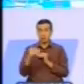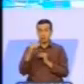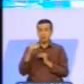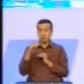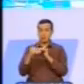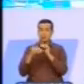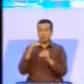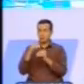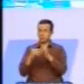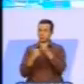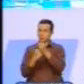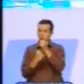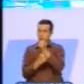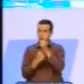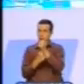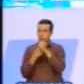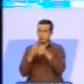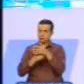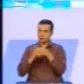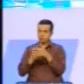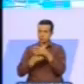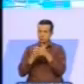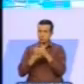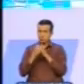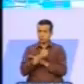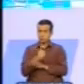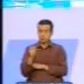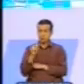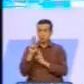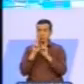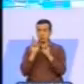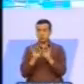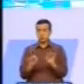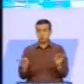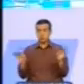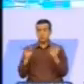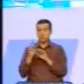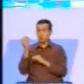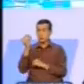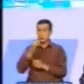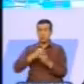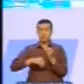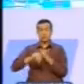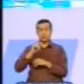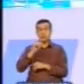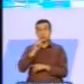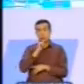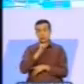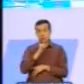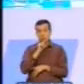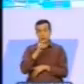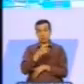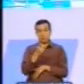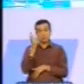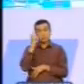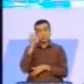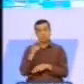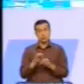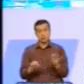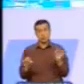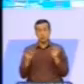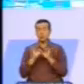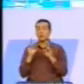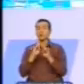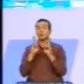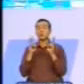concreción precisamente de esos desafíos y usted ha tocado un tema muy importante, inversión privada. Para ello también es fundamental el